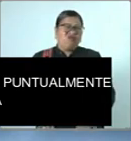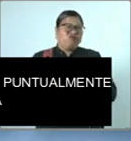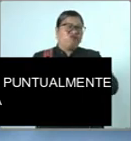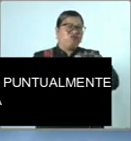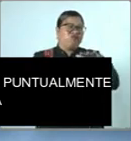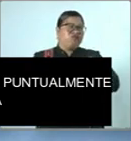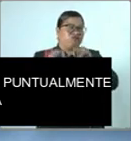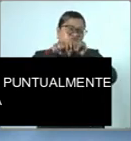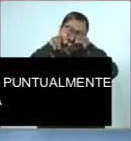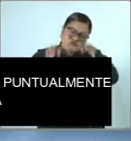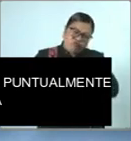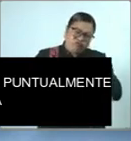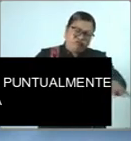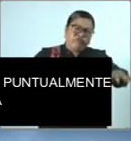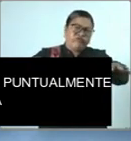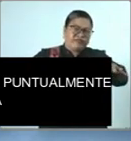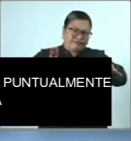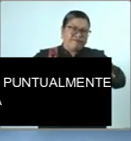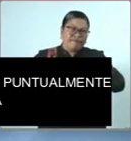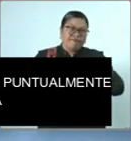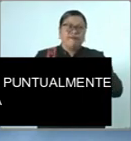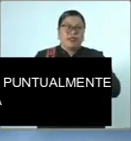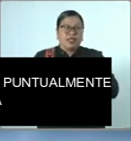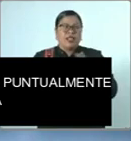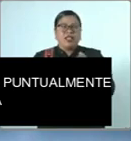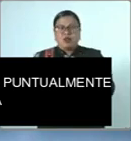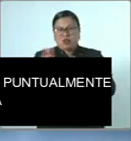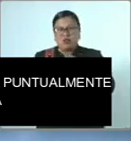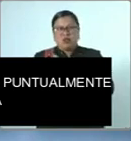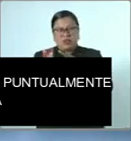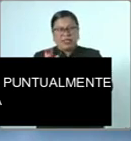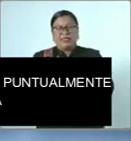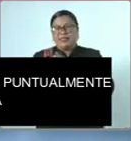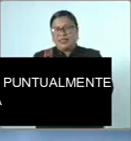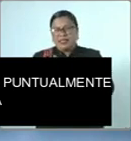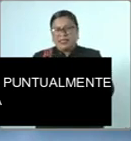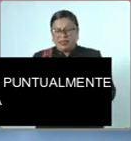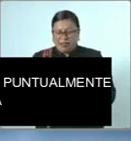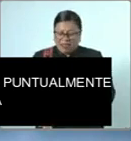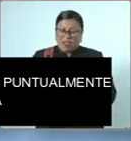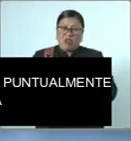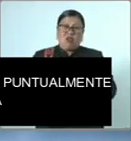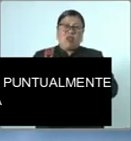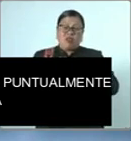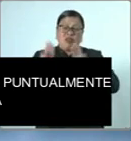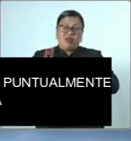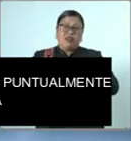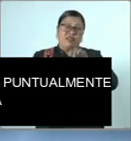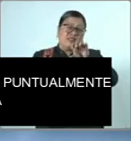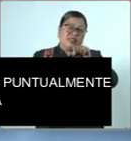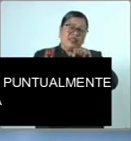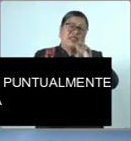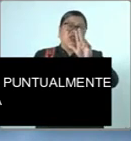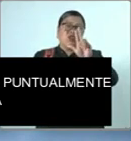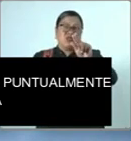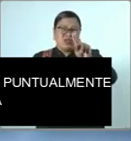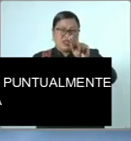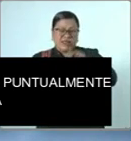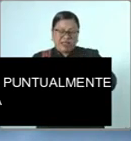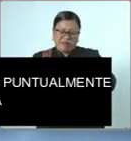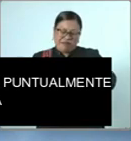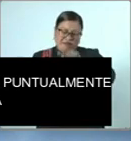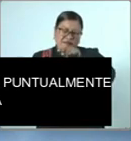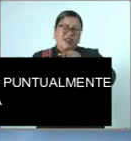agua entrara incluso a la comunidad. Hay lugares y colonias donde el agua alcanza los 60 y 80 centímetros. Y en la parte